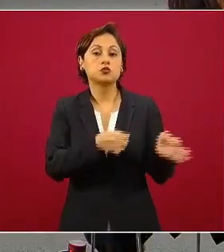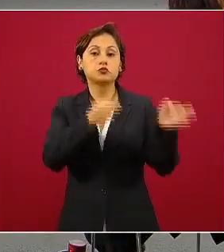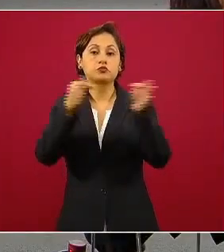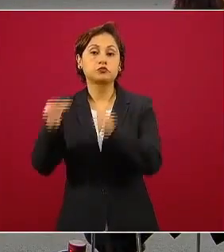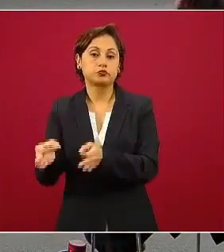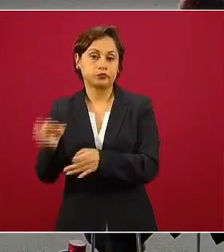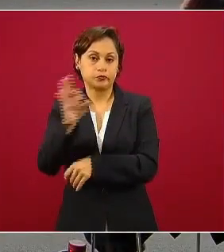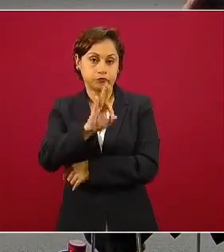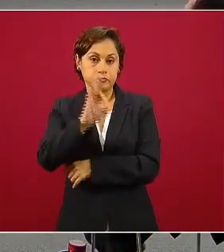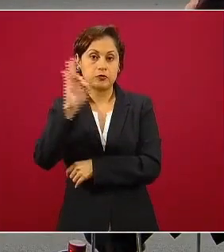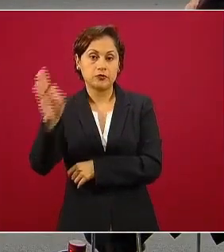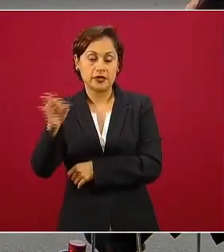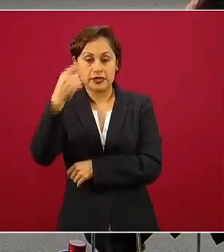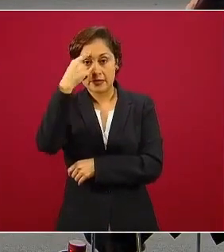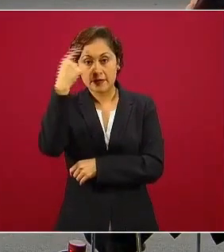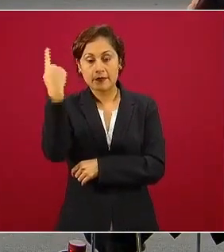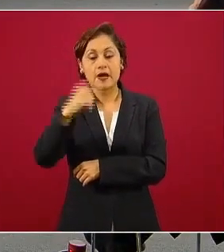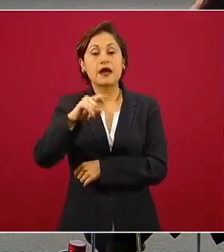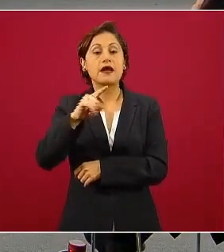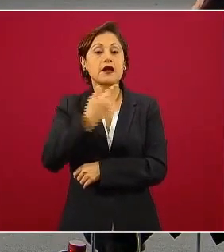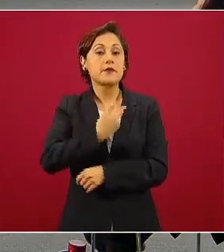la visita de los jefes de Estado.